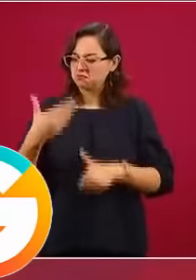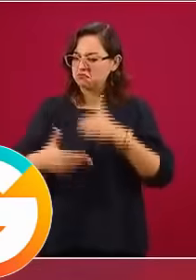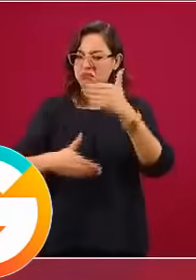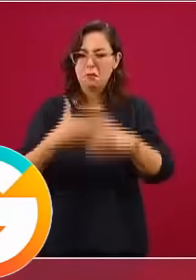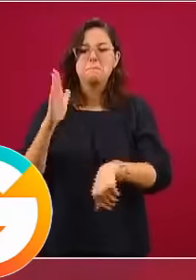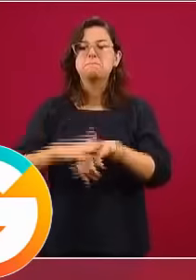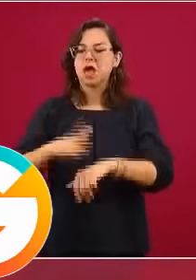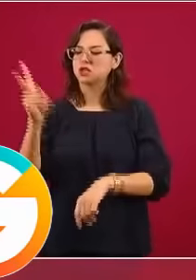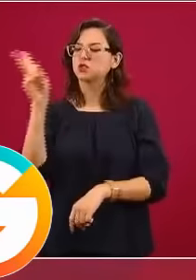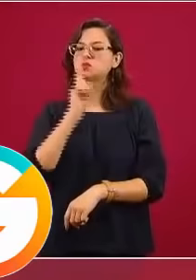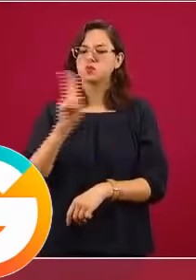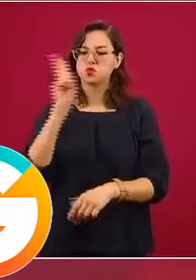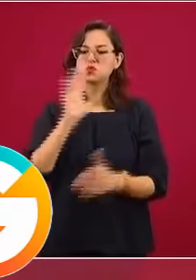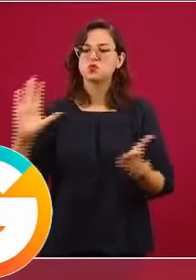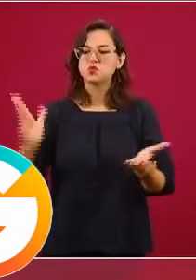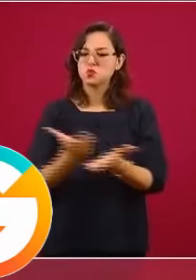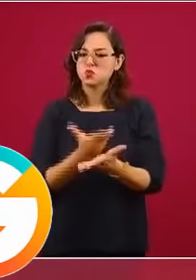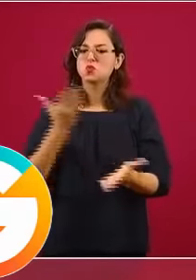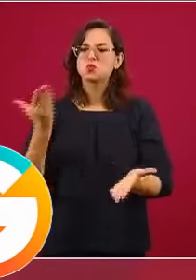pruebas.